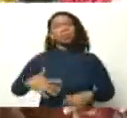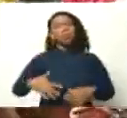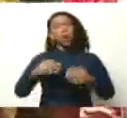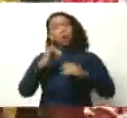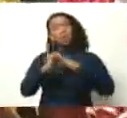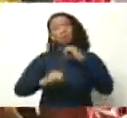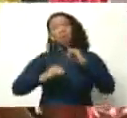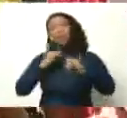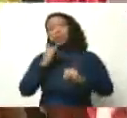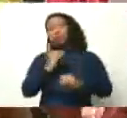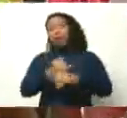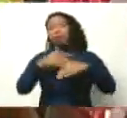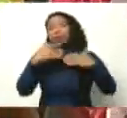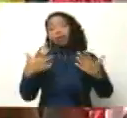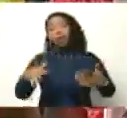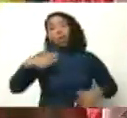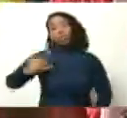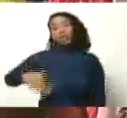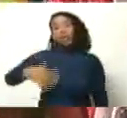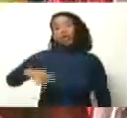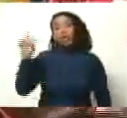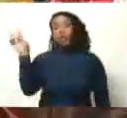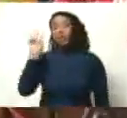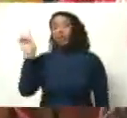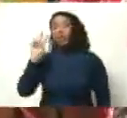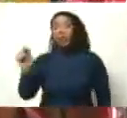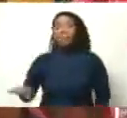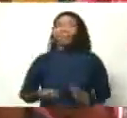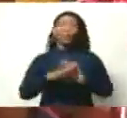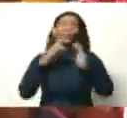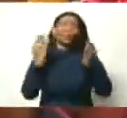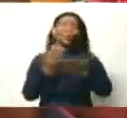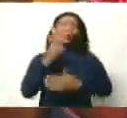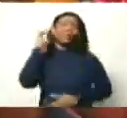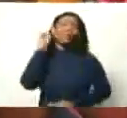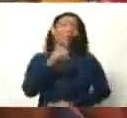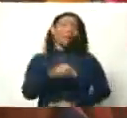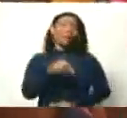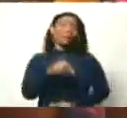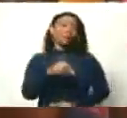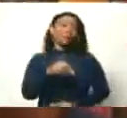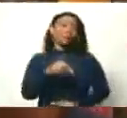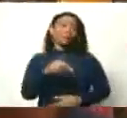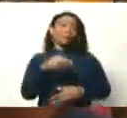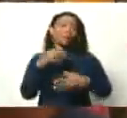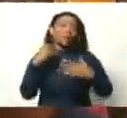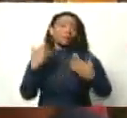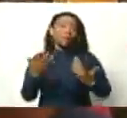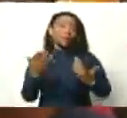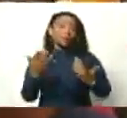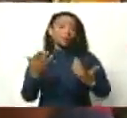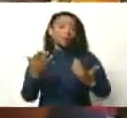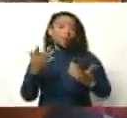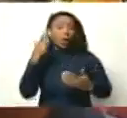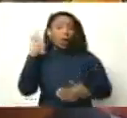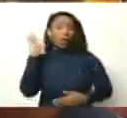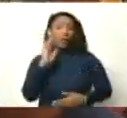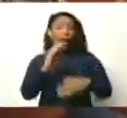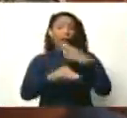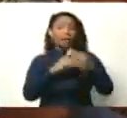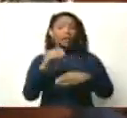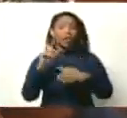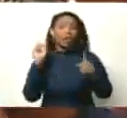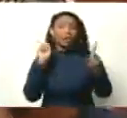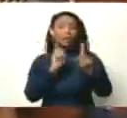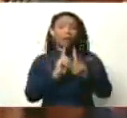internacional, acerca de los derechos de Venezuela en el mundo y también de las garantías y de lo que se viene exigiendo acerca del